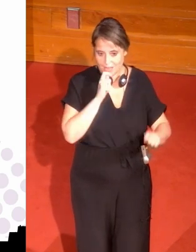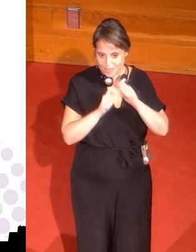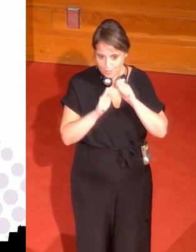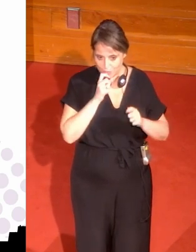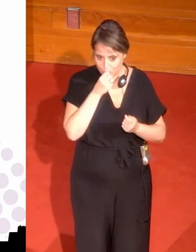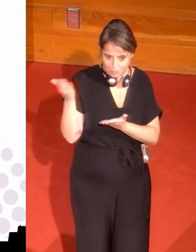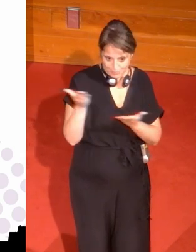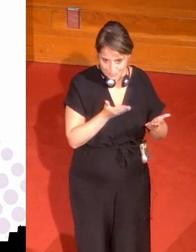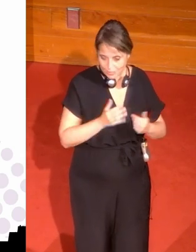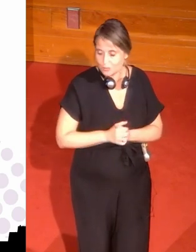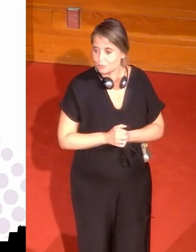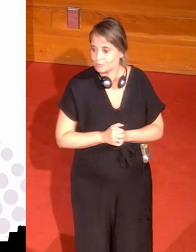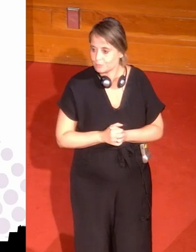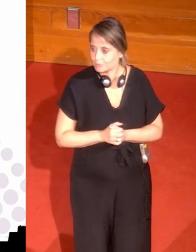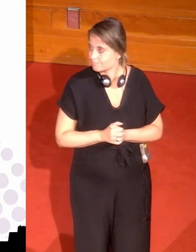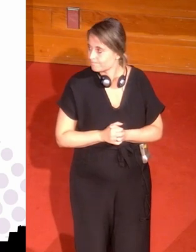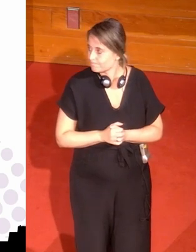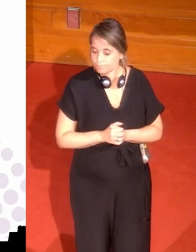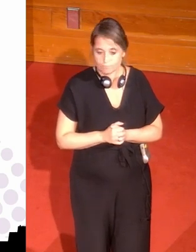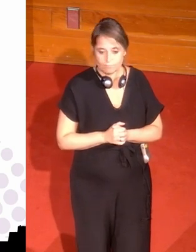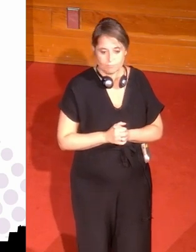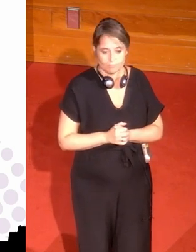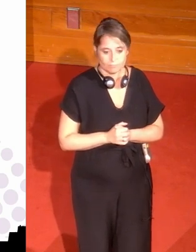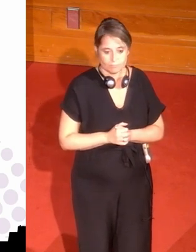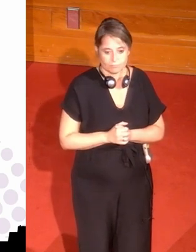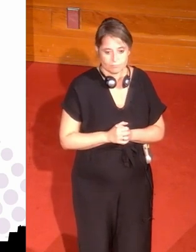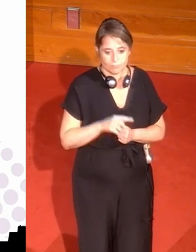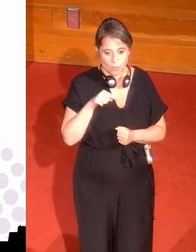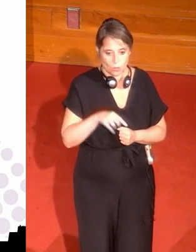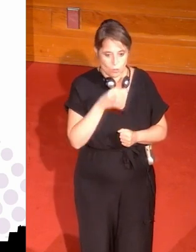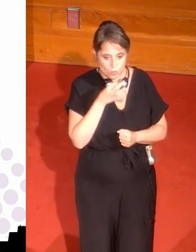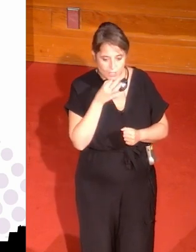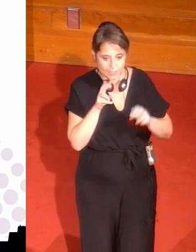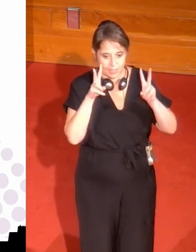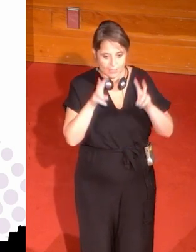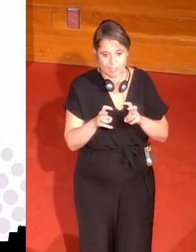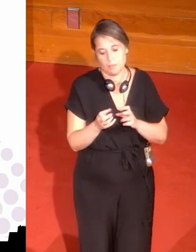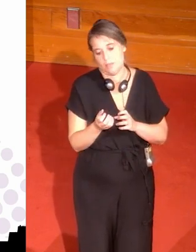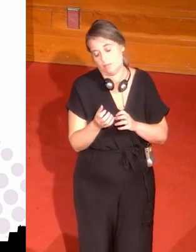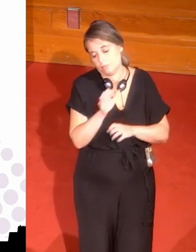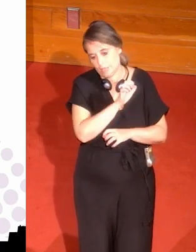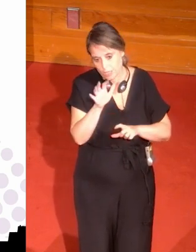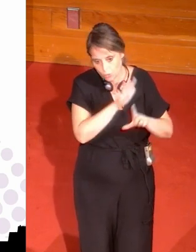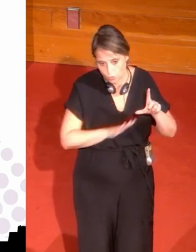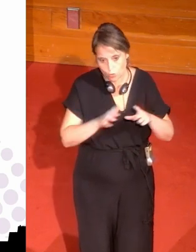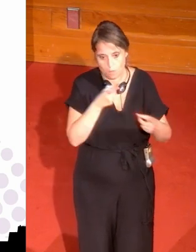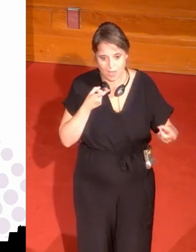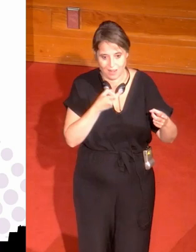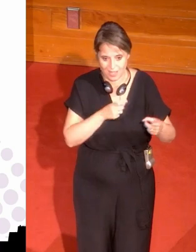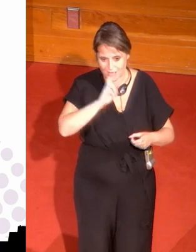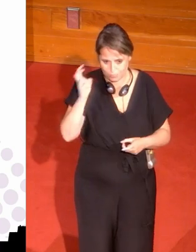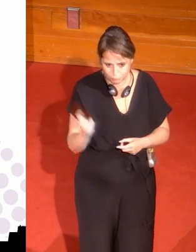jardun alara gaur estatu batuak eta europaea eta urte